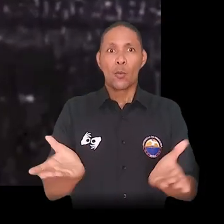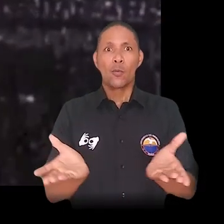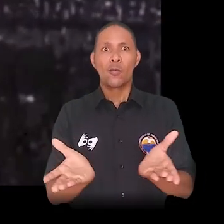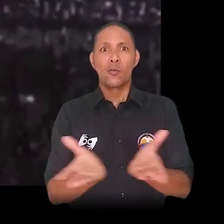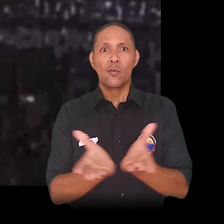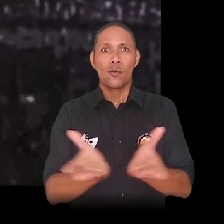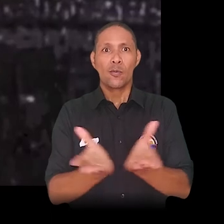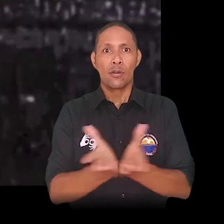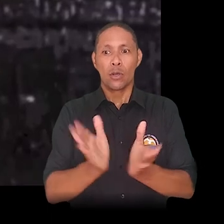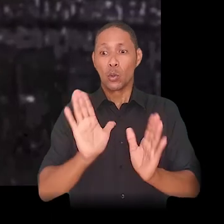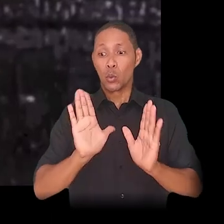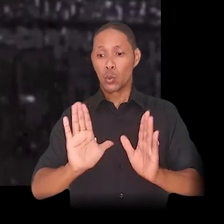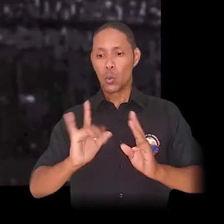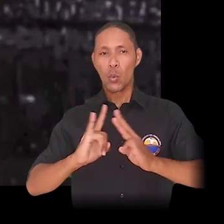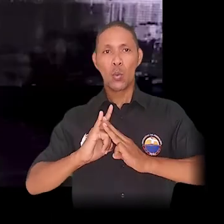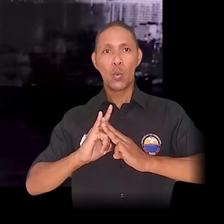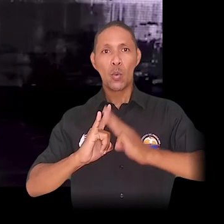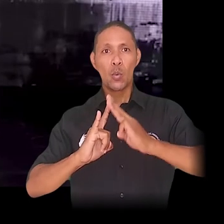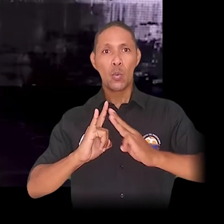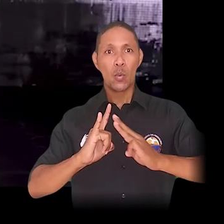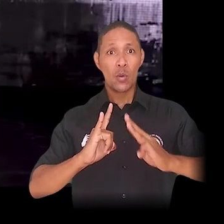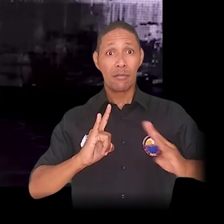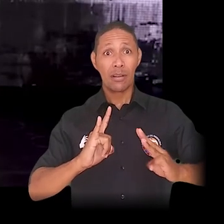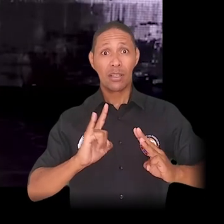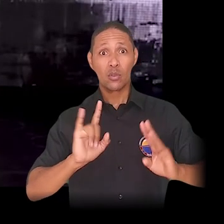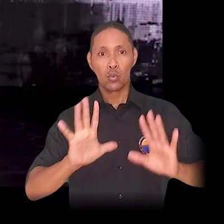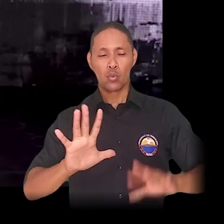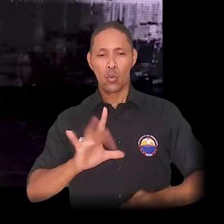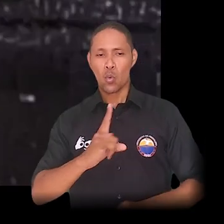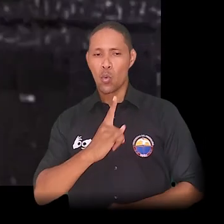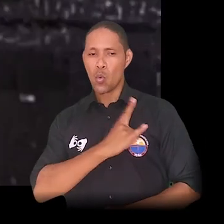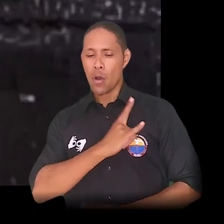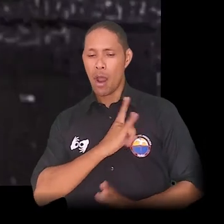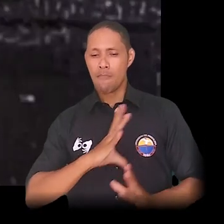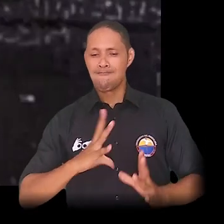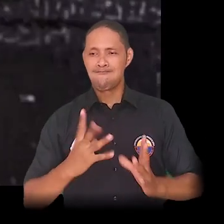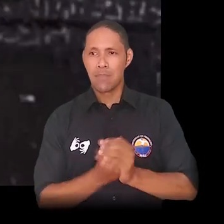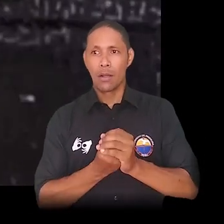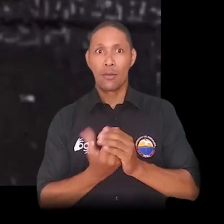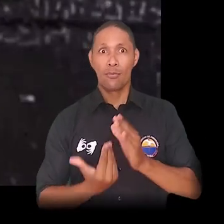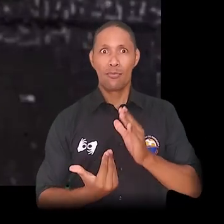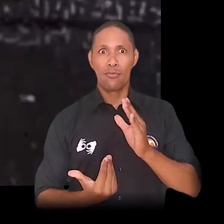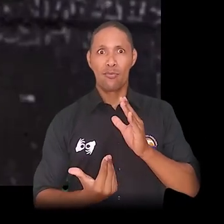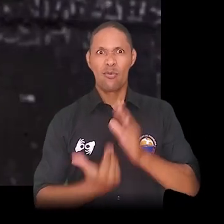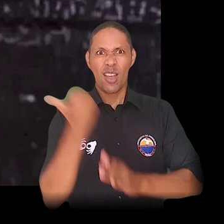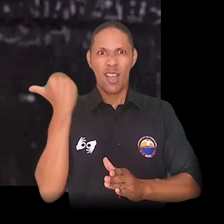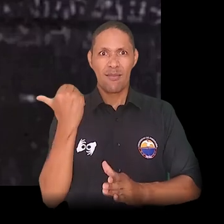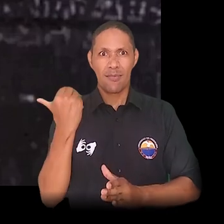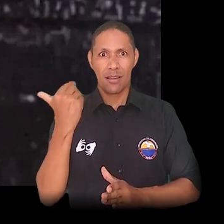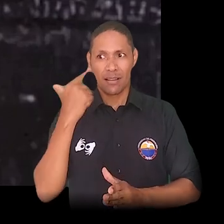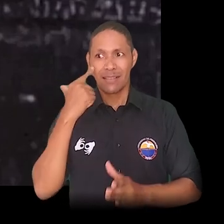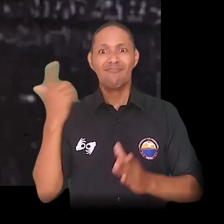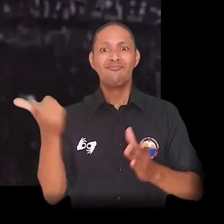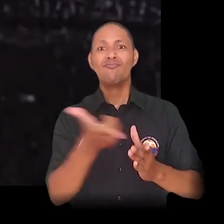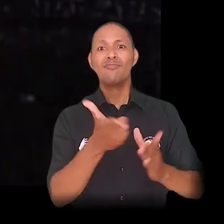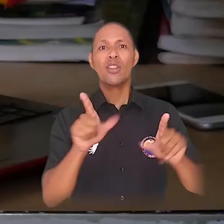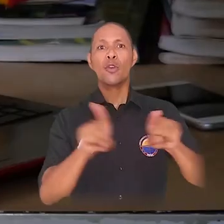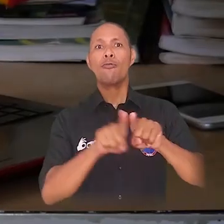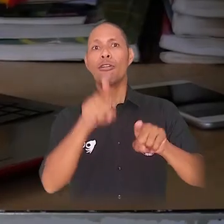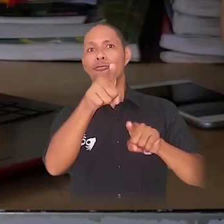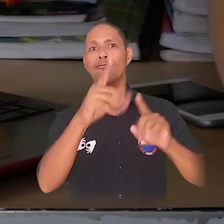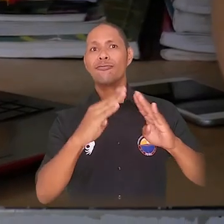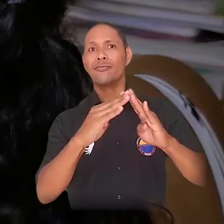Estudiantes, bienvenidos a la Universidad del Magdalena, una universidad más incluyente e innovadora. Siéntanse en